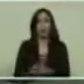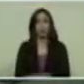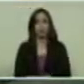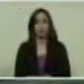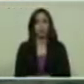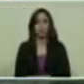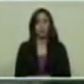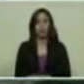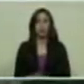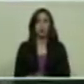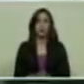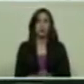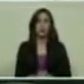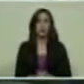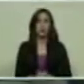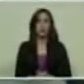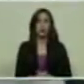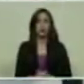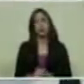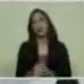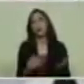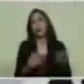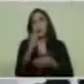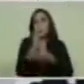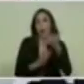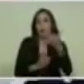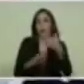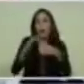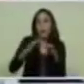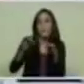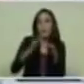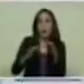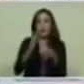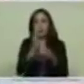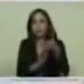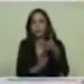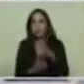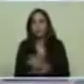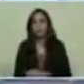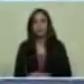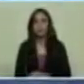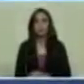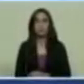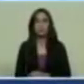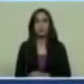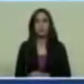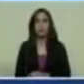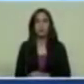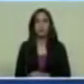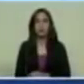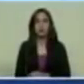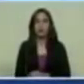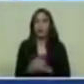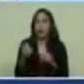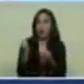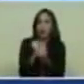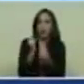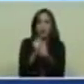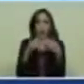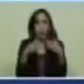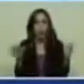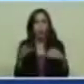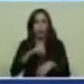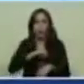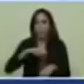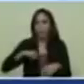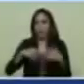El medio petro, el primer punto de la tabla de los trabajadores públicos, los trabajadores de las empresas del